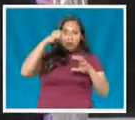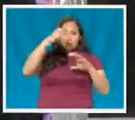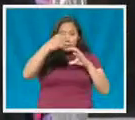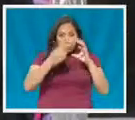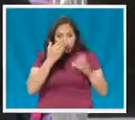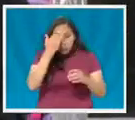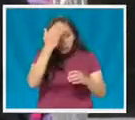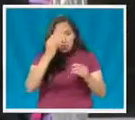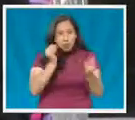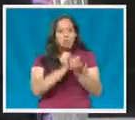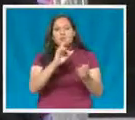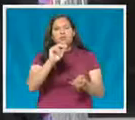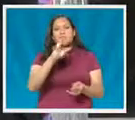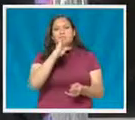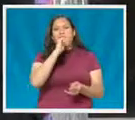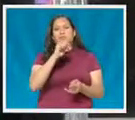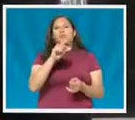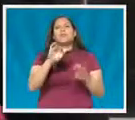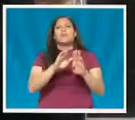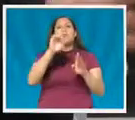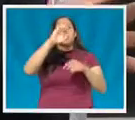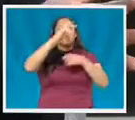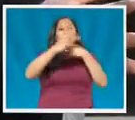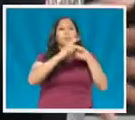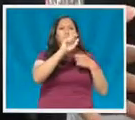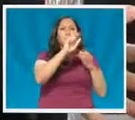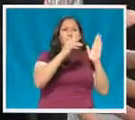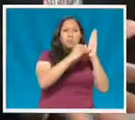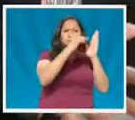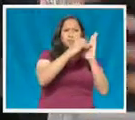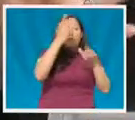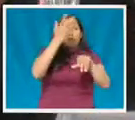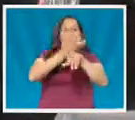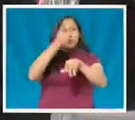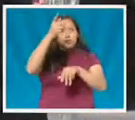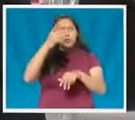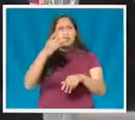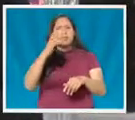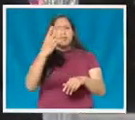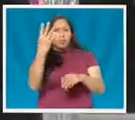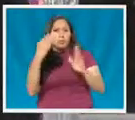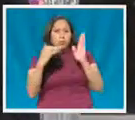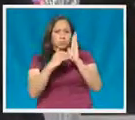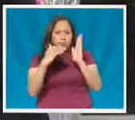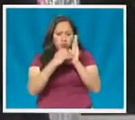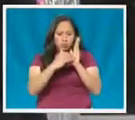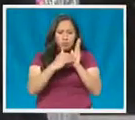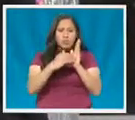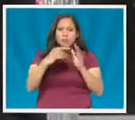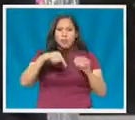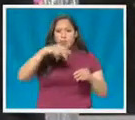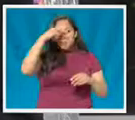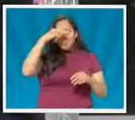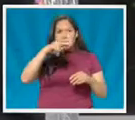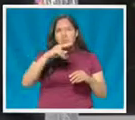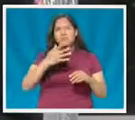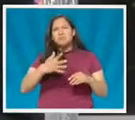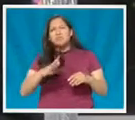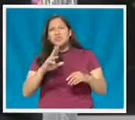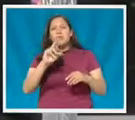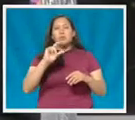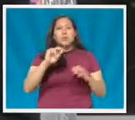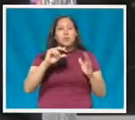se calcula, en Europa hay 20 millones, en Estados Unidos hay más o menos 4 millones, en México deben ser más o